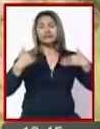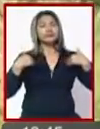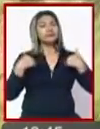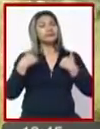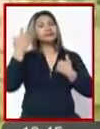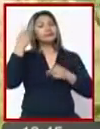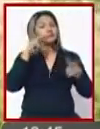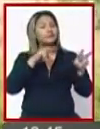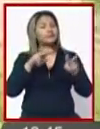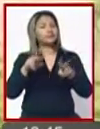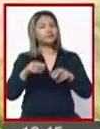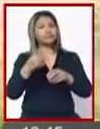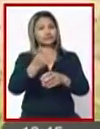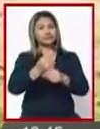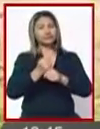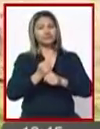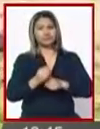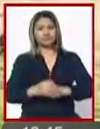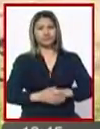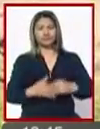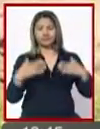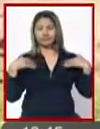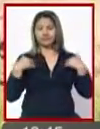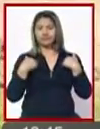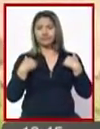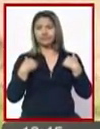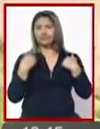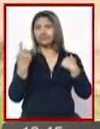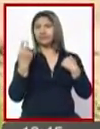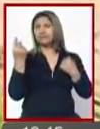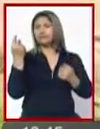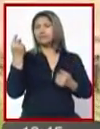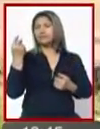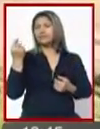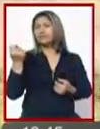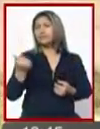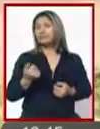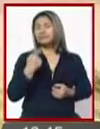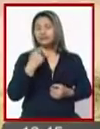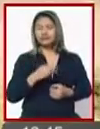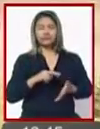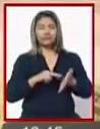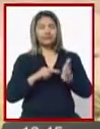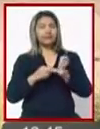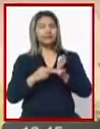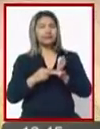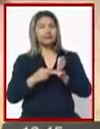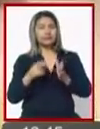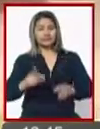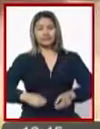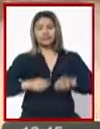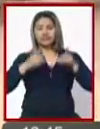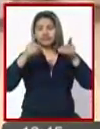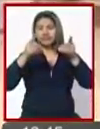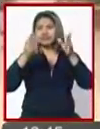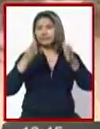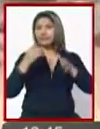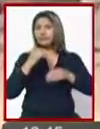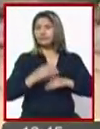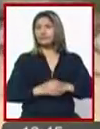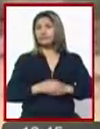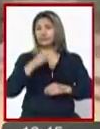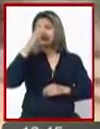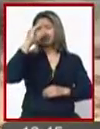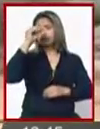animales para que vengan y rescaten a este animalito, a una perrita concretamente, Catarina, que a denuncia de ellos indican de que